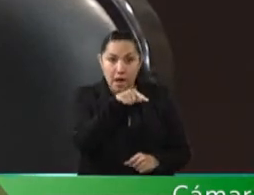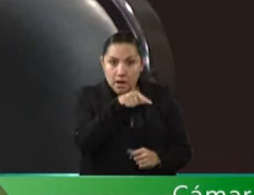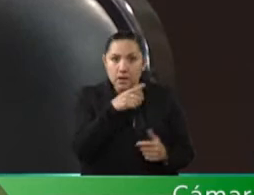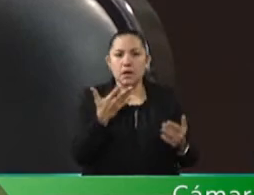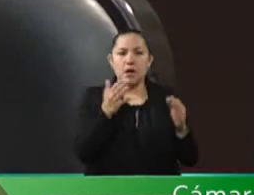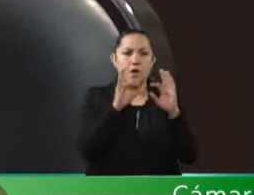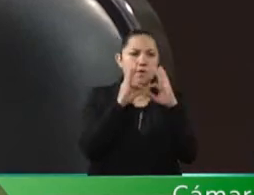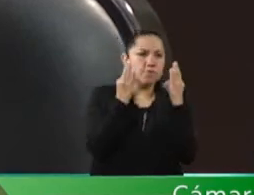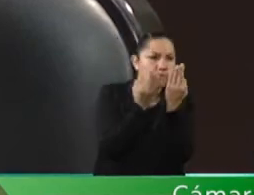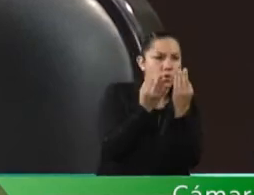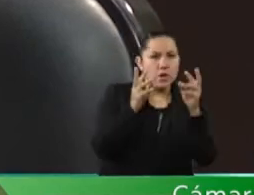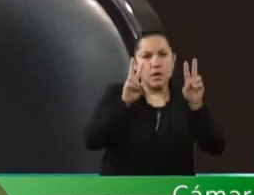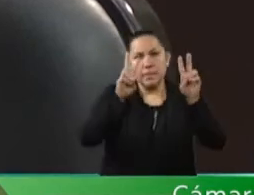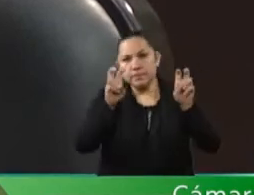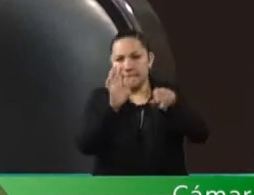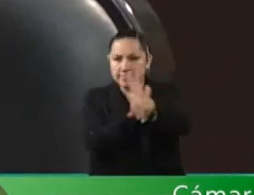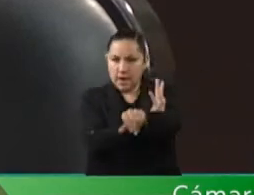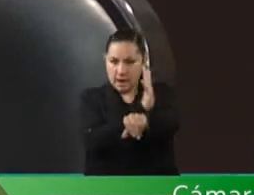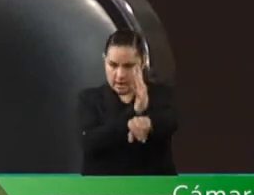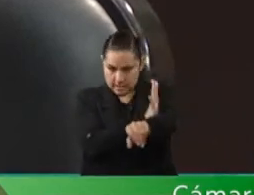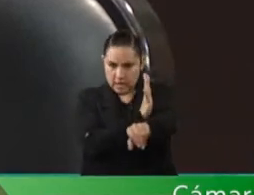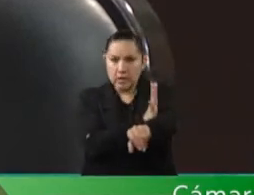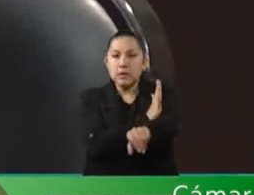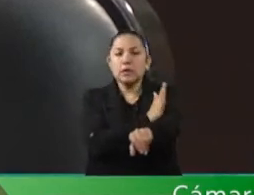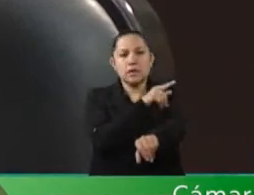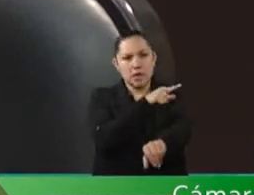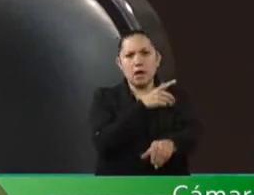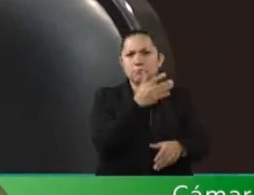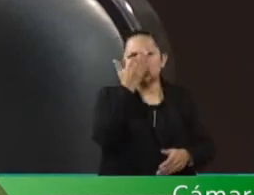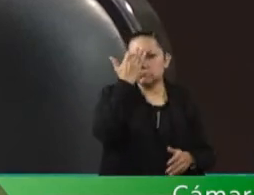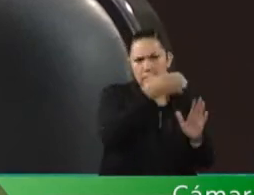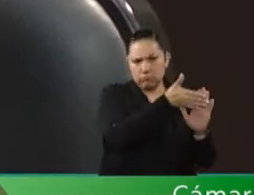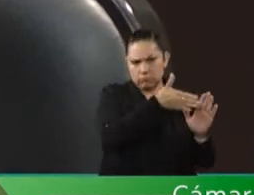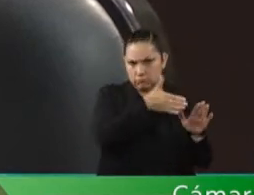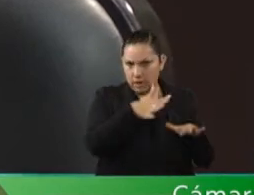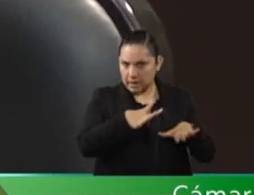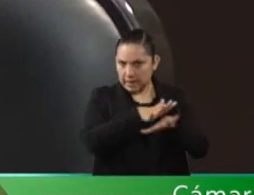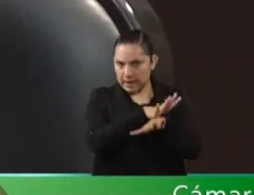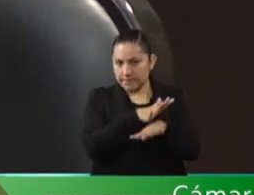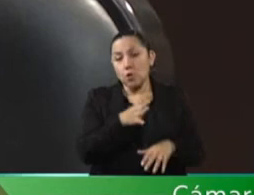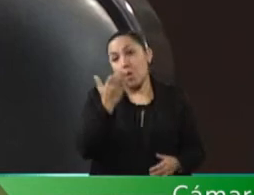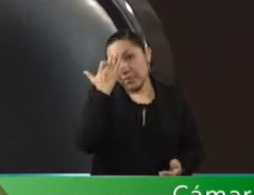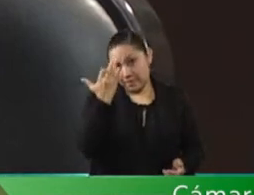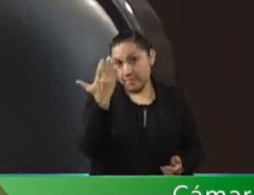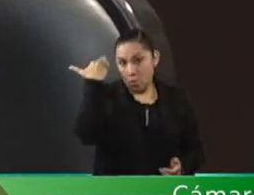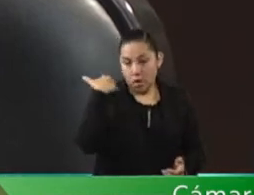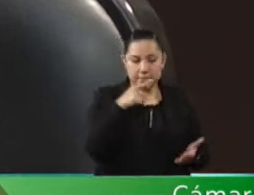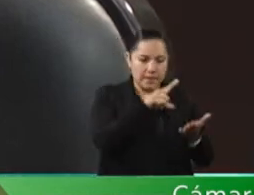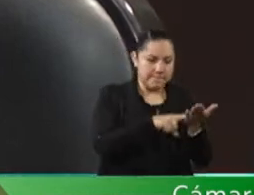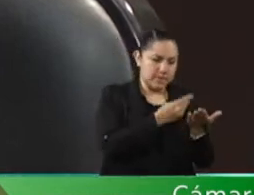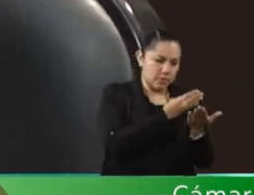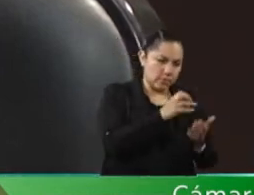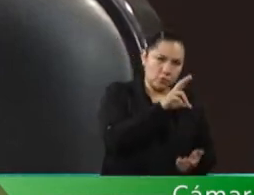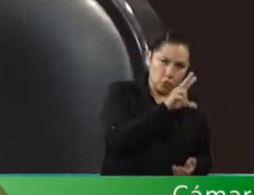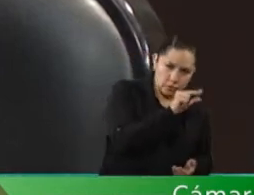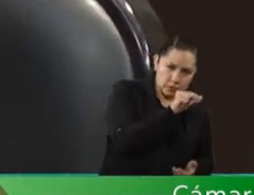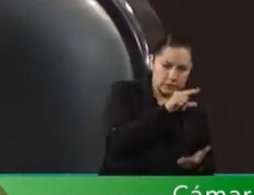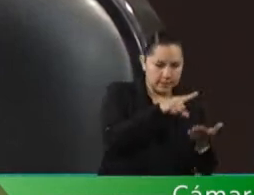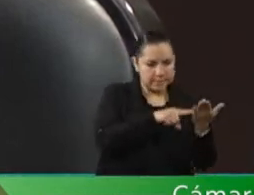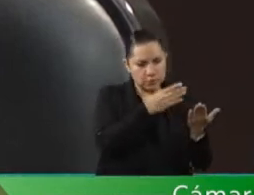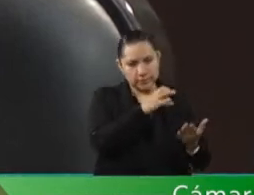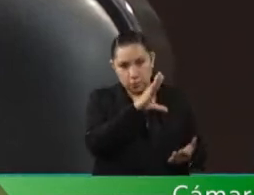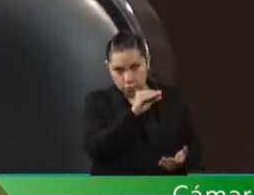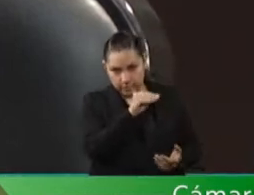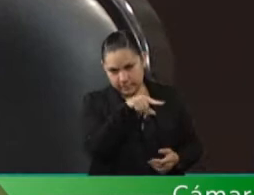energética, apostando por un modelo de los años 70 y 80, en el cual la planeación y control del sistema